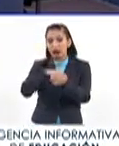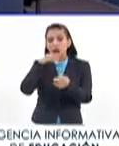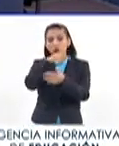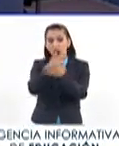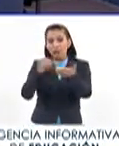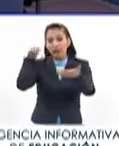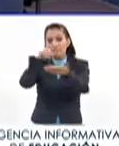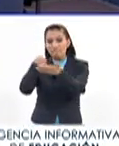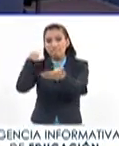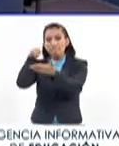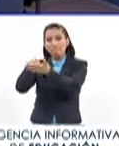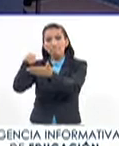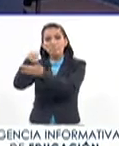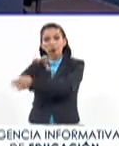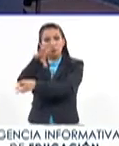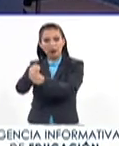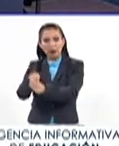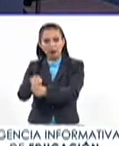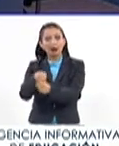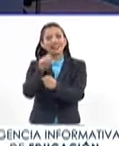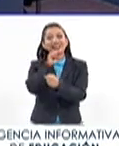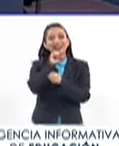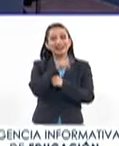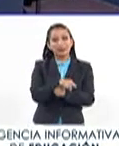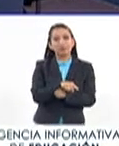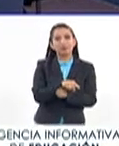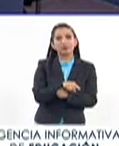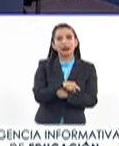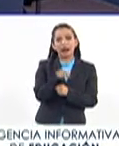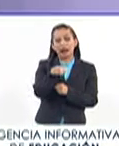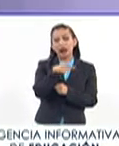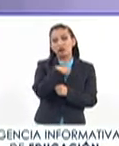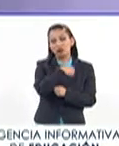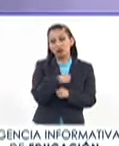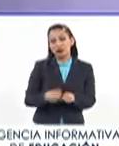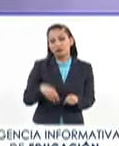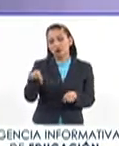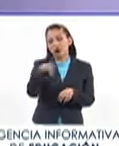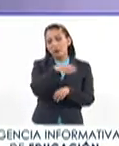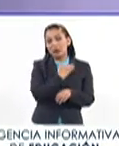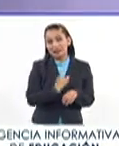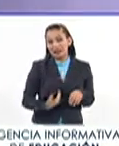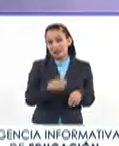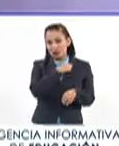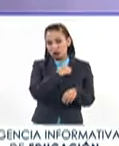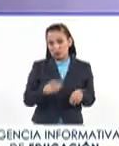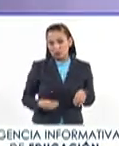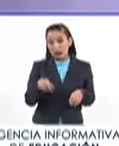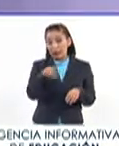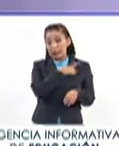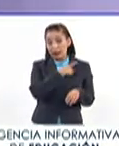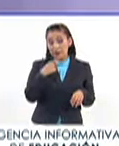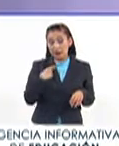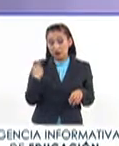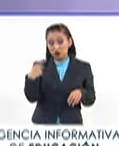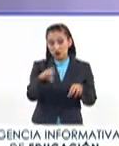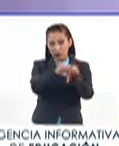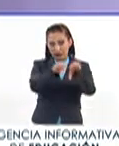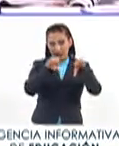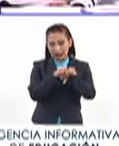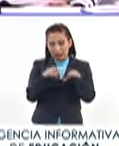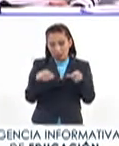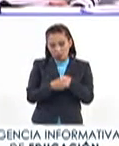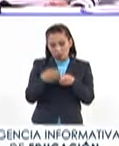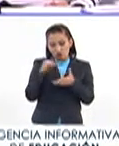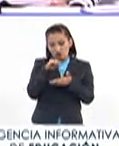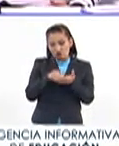los programas sociales, y de la misma manera en los municipios. El presidente municipal tiene que conformar